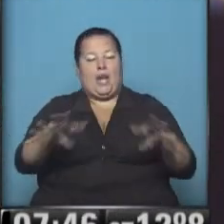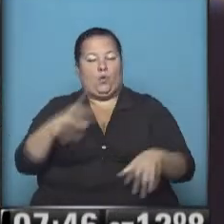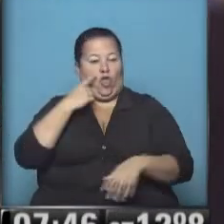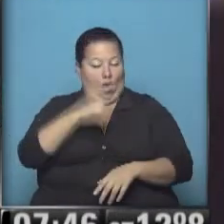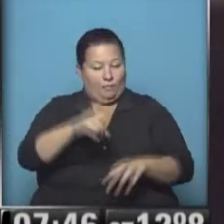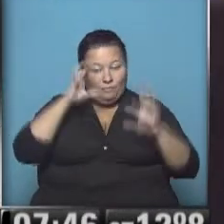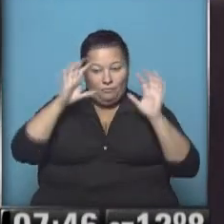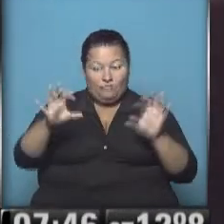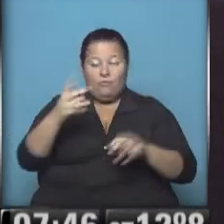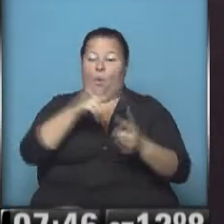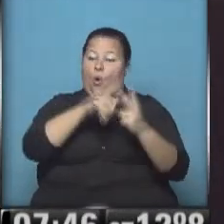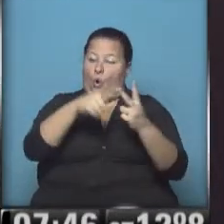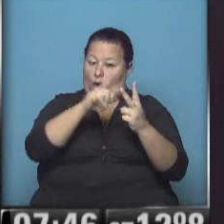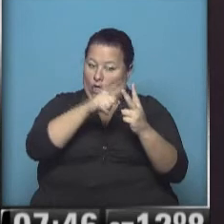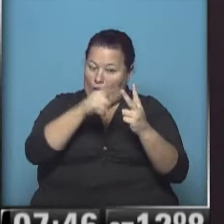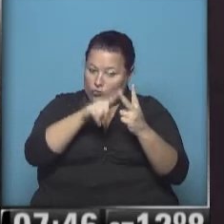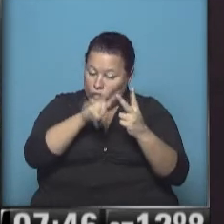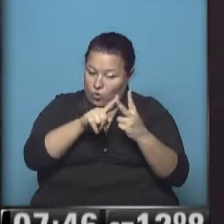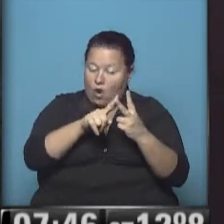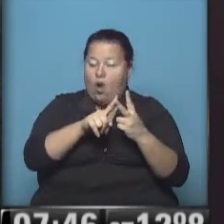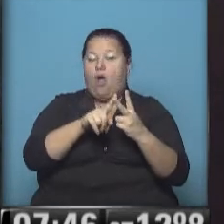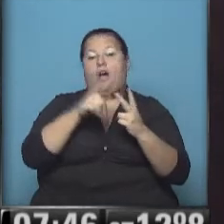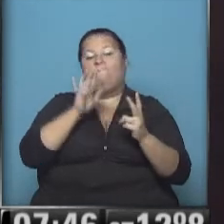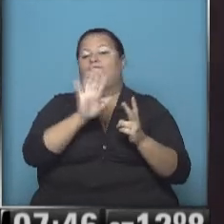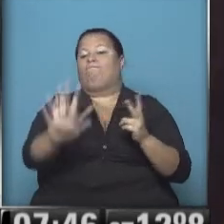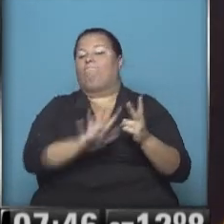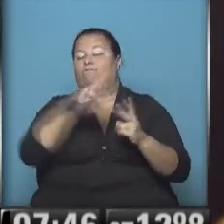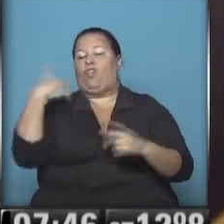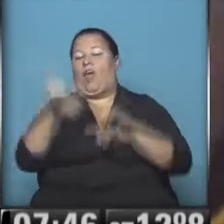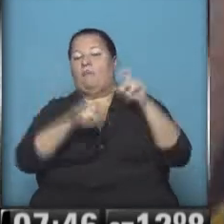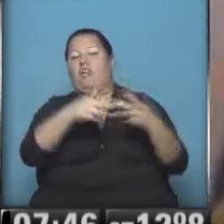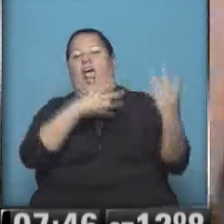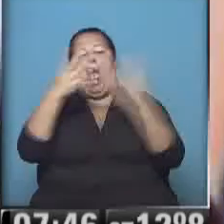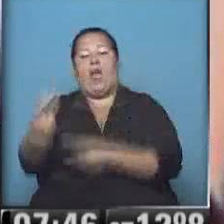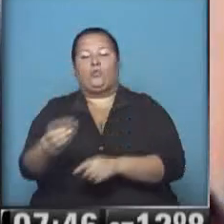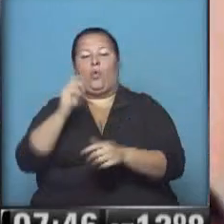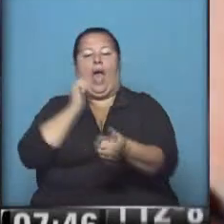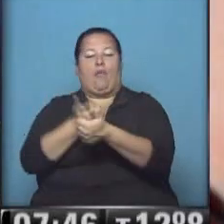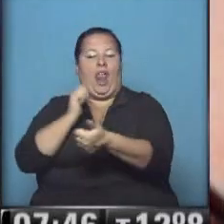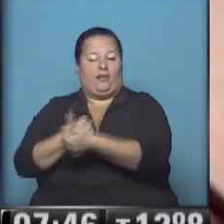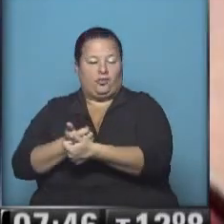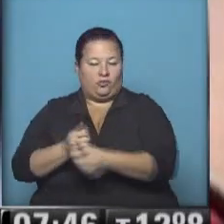recordemos uno de los dos jueces que está en la vida de la sociedad por beneficiar a abusadores